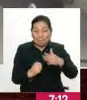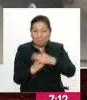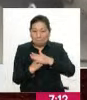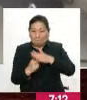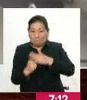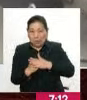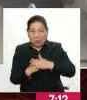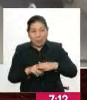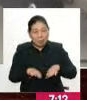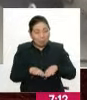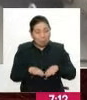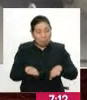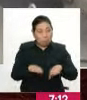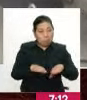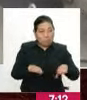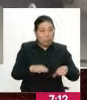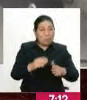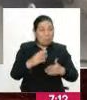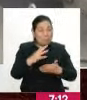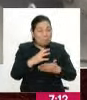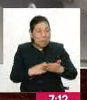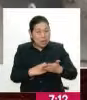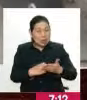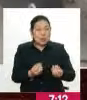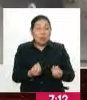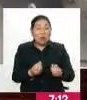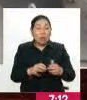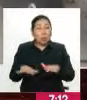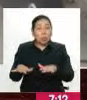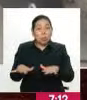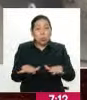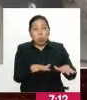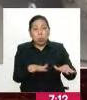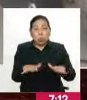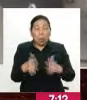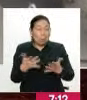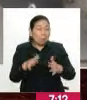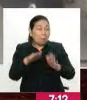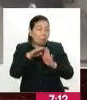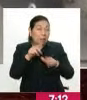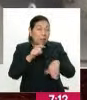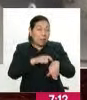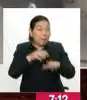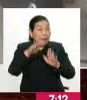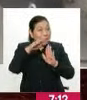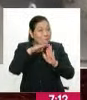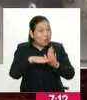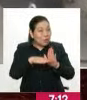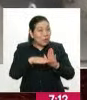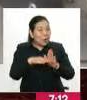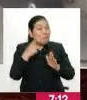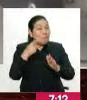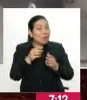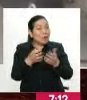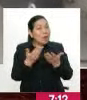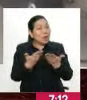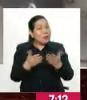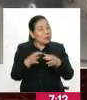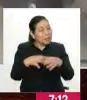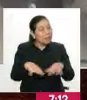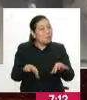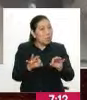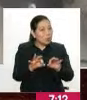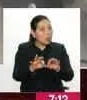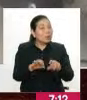el suelo se sacude en menos intensidad y el sacudimiento también dura un tiempo menor. Entonces, esos son parámetros importantes. Y a la